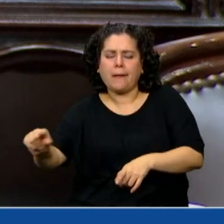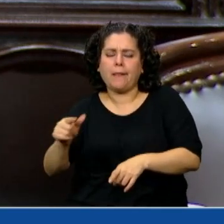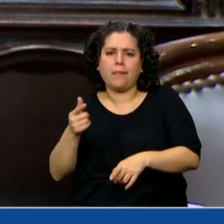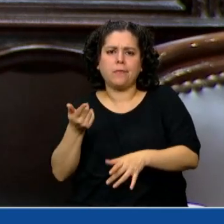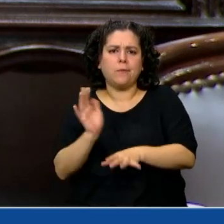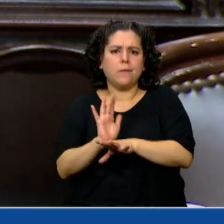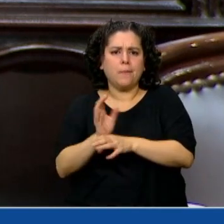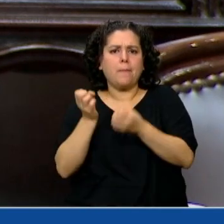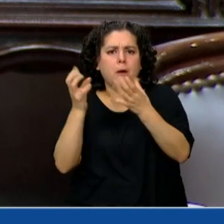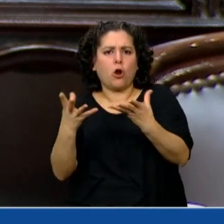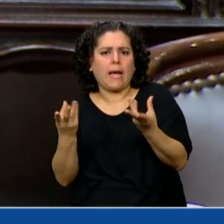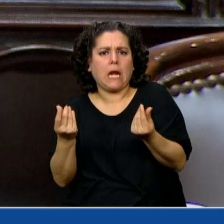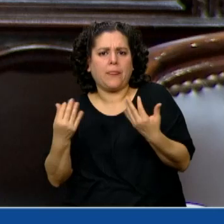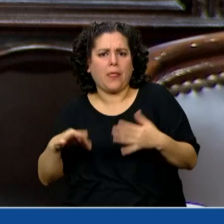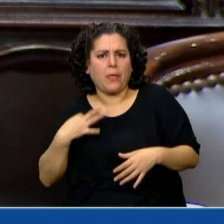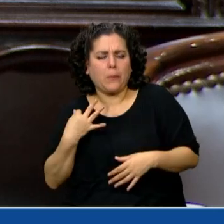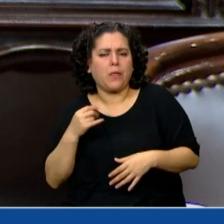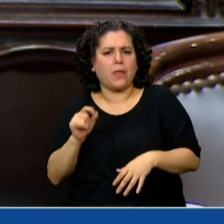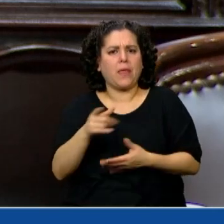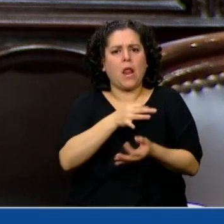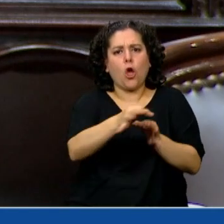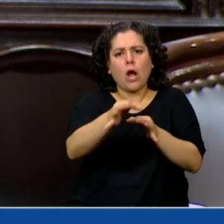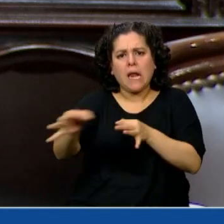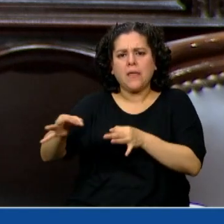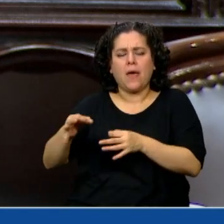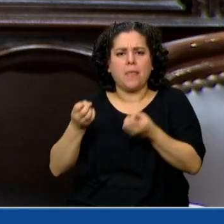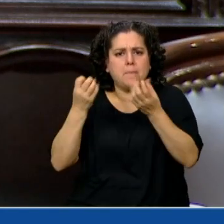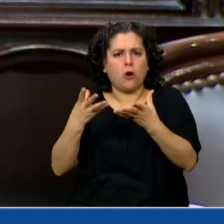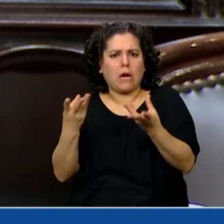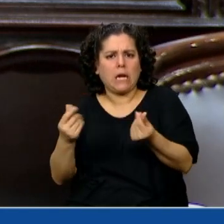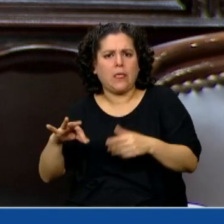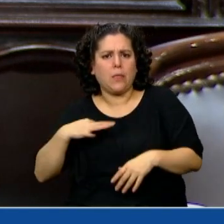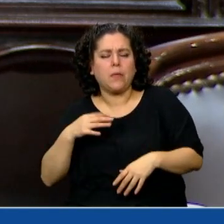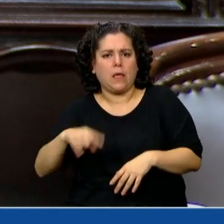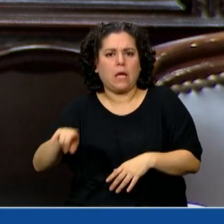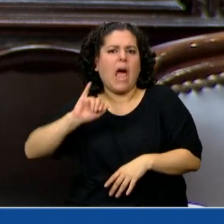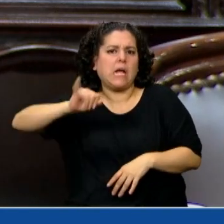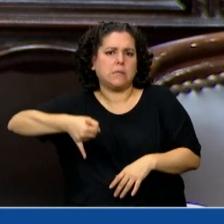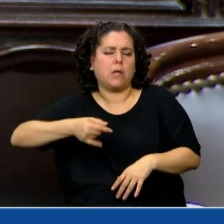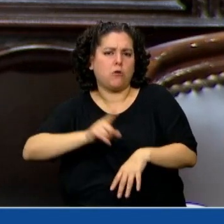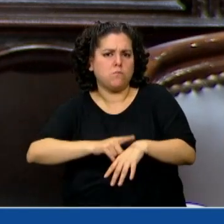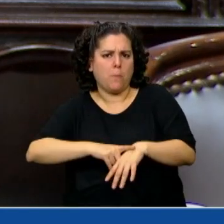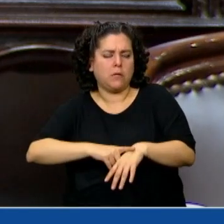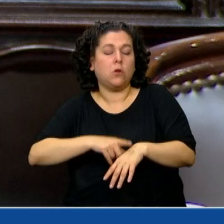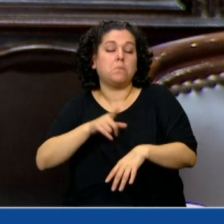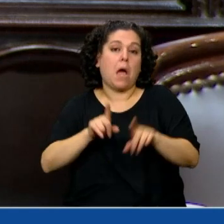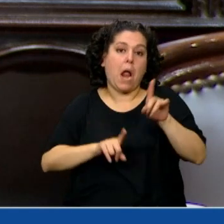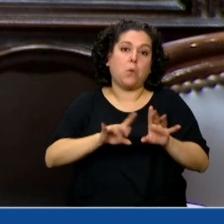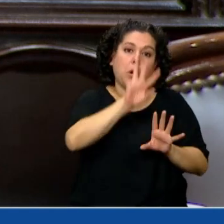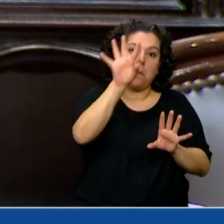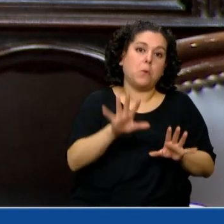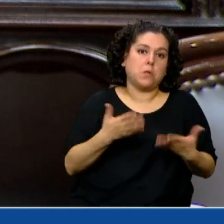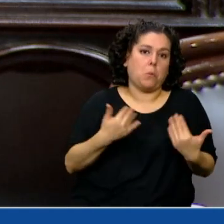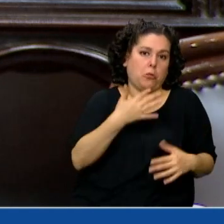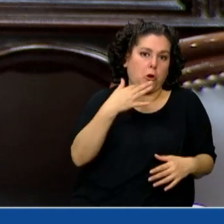sus condiciones de vida en cada una de las localidades que asumieron la obligación. Algunas provincias lo pudieron